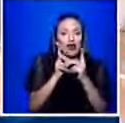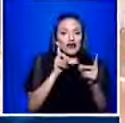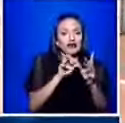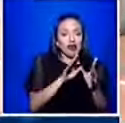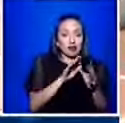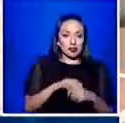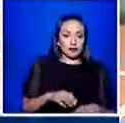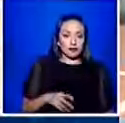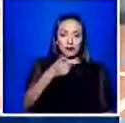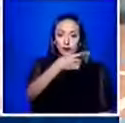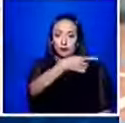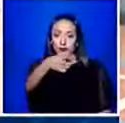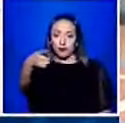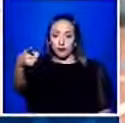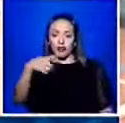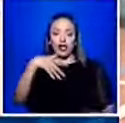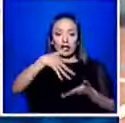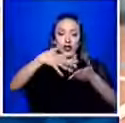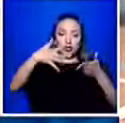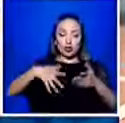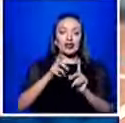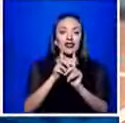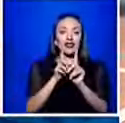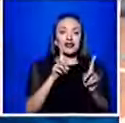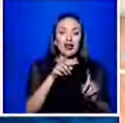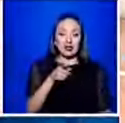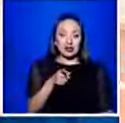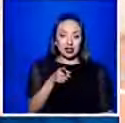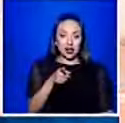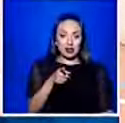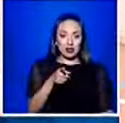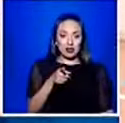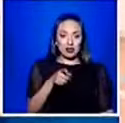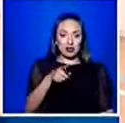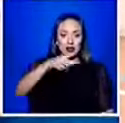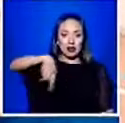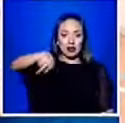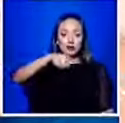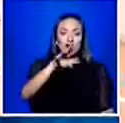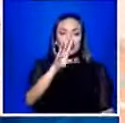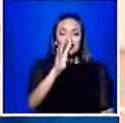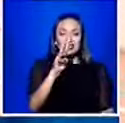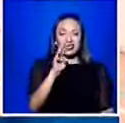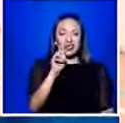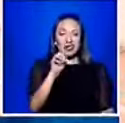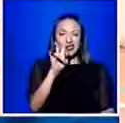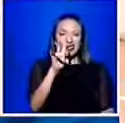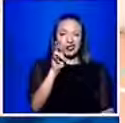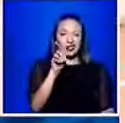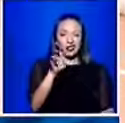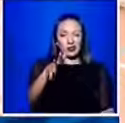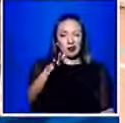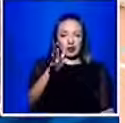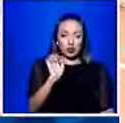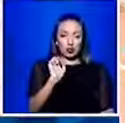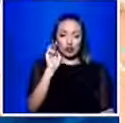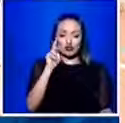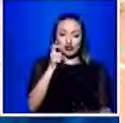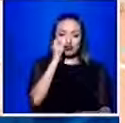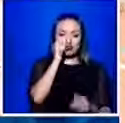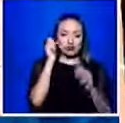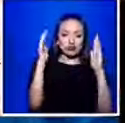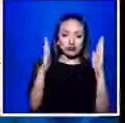están entrando ya los estudiantes de la modalidad a distancia. Sí, justamente aquí tenemos alrededor de 60, 70 que están presenciales el día de